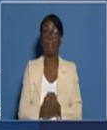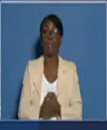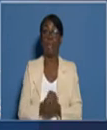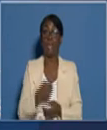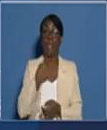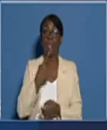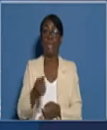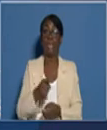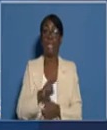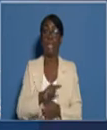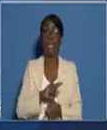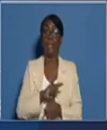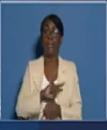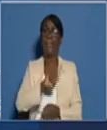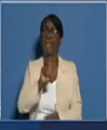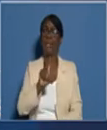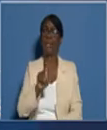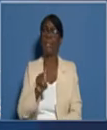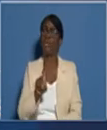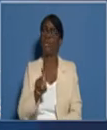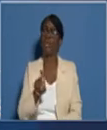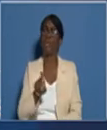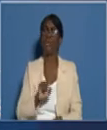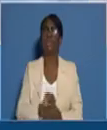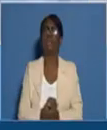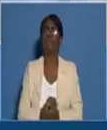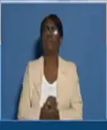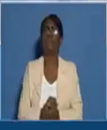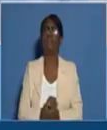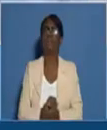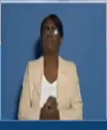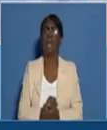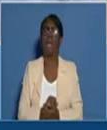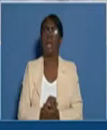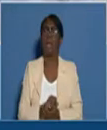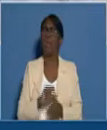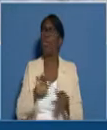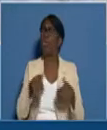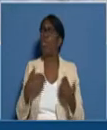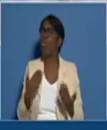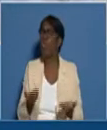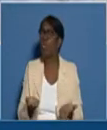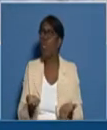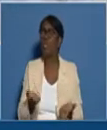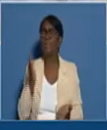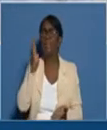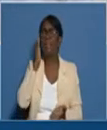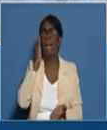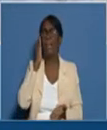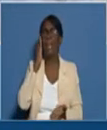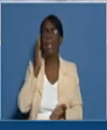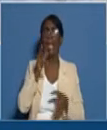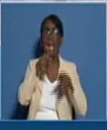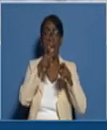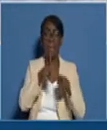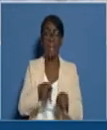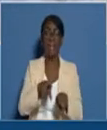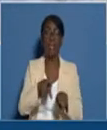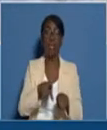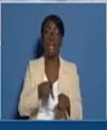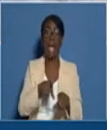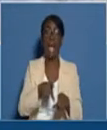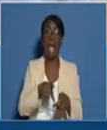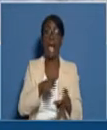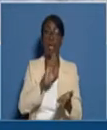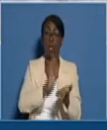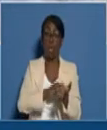las preguntas y sabemos que, digamos, la fórmula para saber las personas que han tenido los contratos